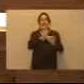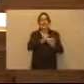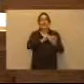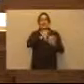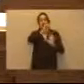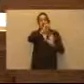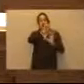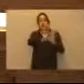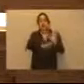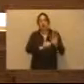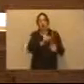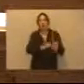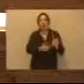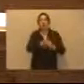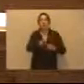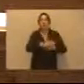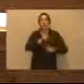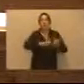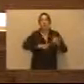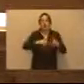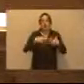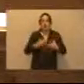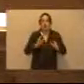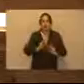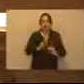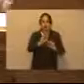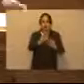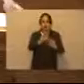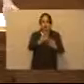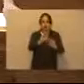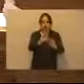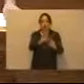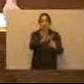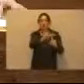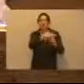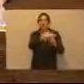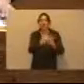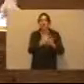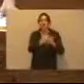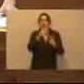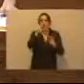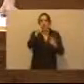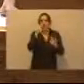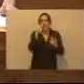solución para os seus problemas de salud. A situación é preocupante, dende Yougo.